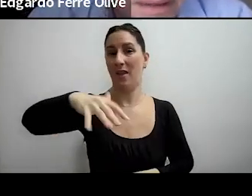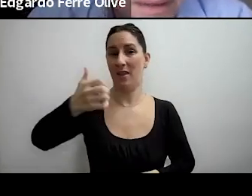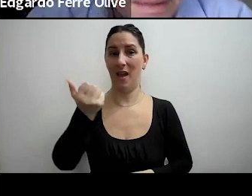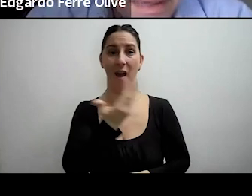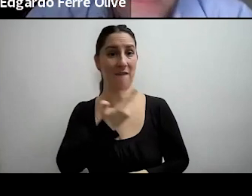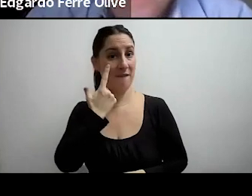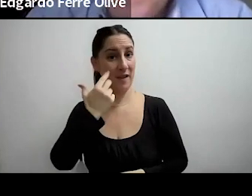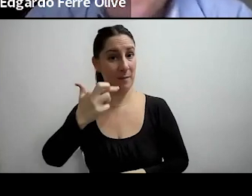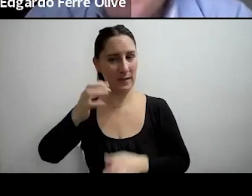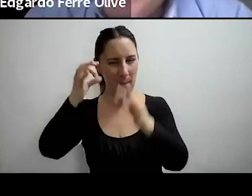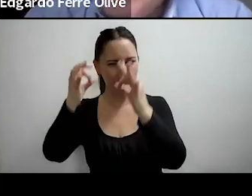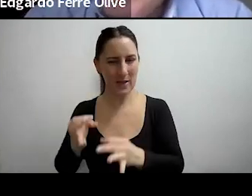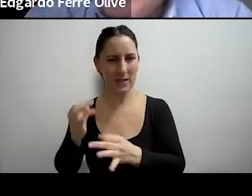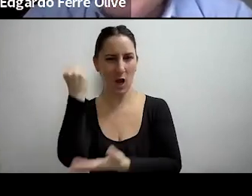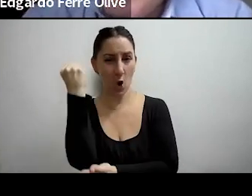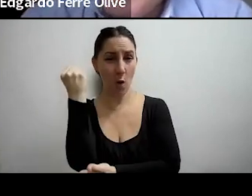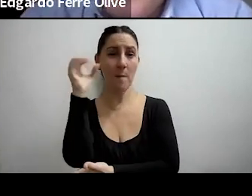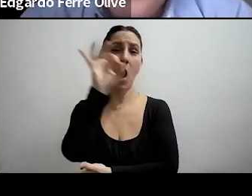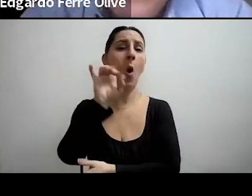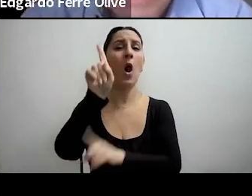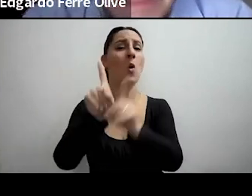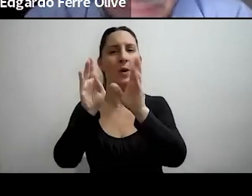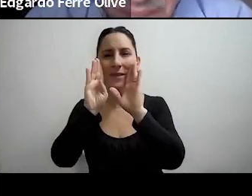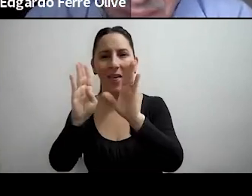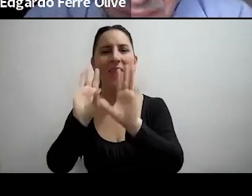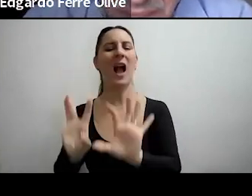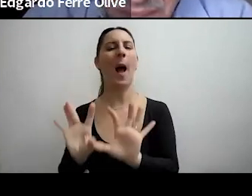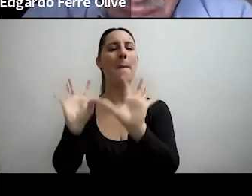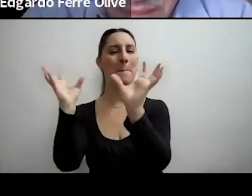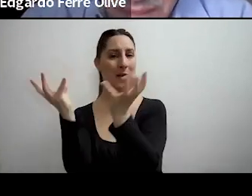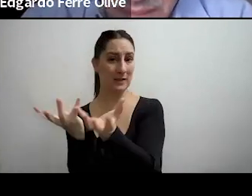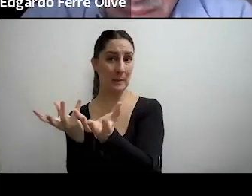economía, algún ambientalista, ¿no?, que esté interesado en estos temas,